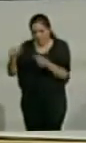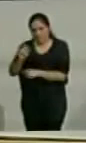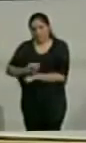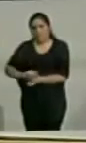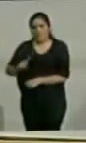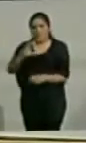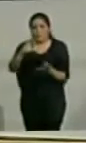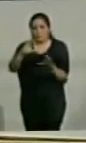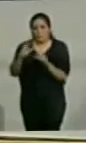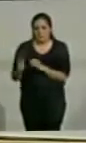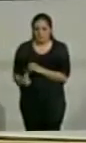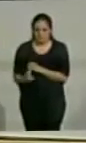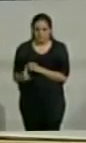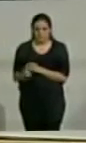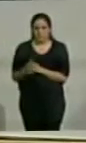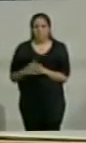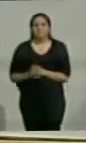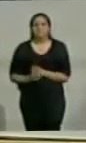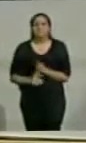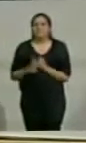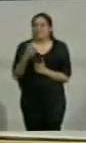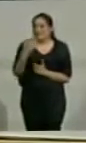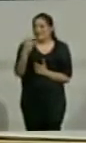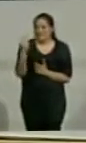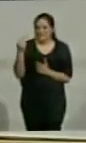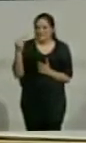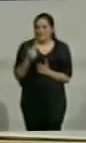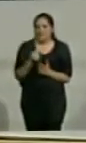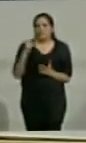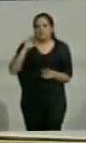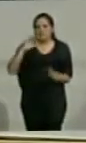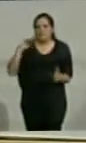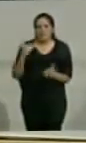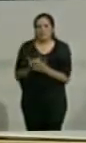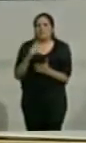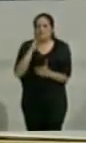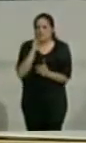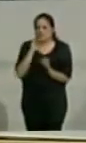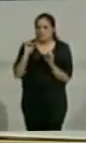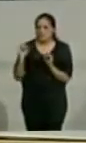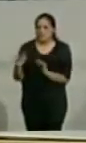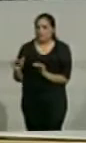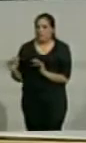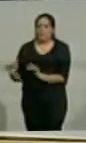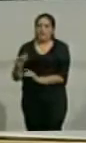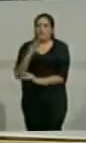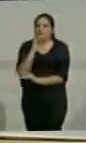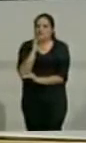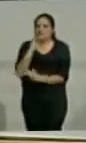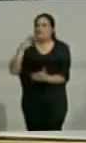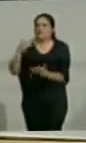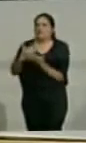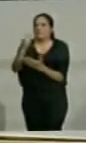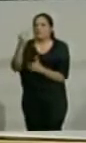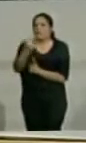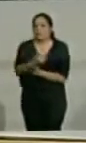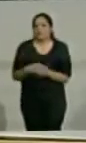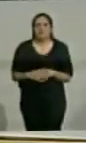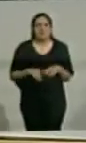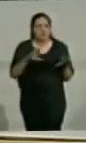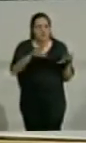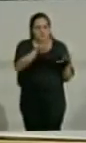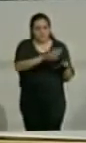ríos. Necesitamos evitar su contaminación para preservarlos. En la zona metropolitana de San Luis